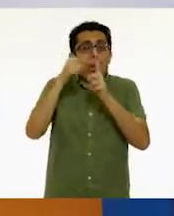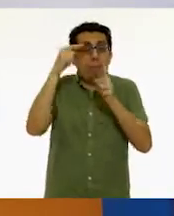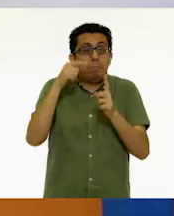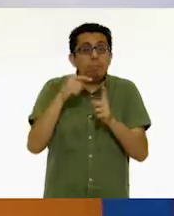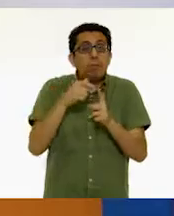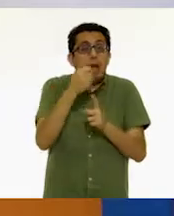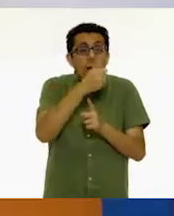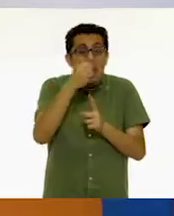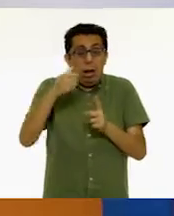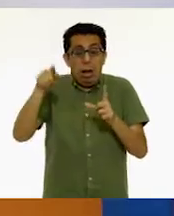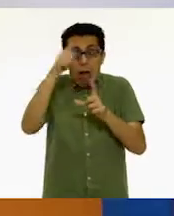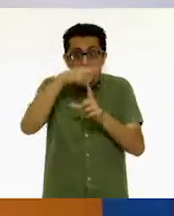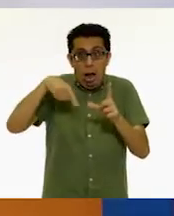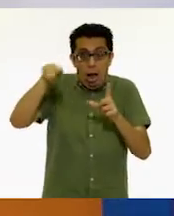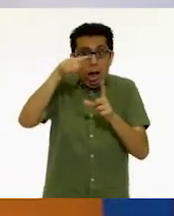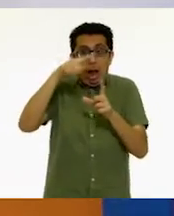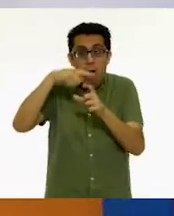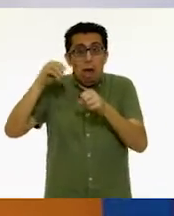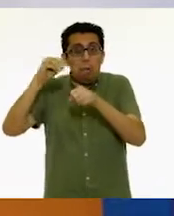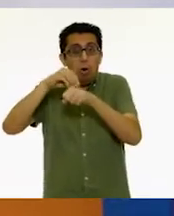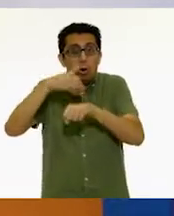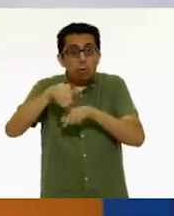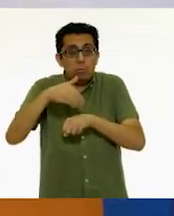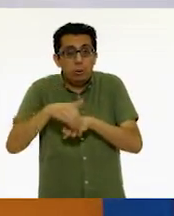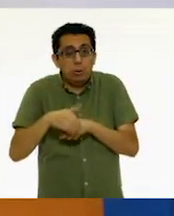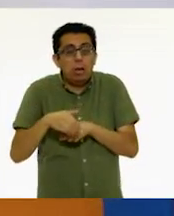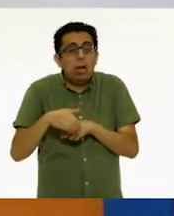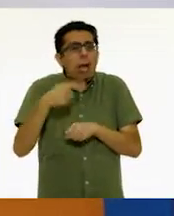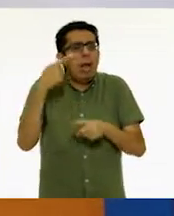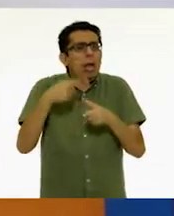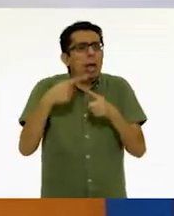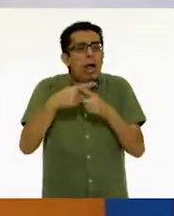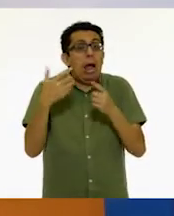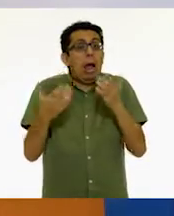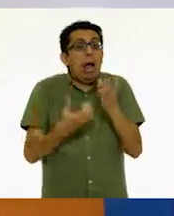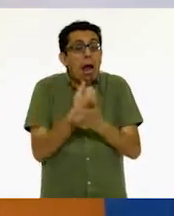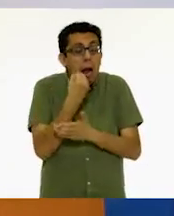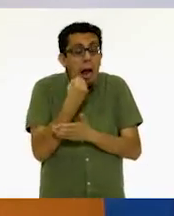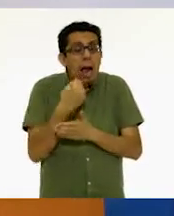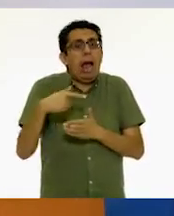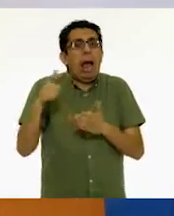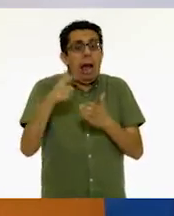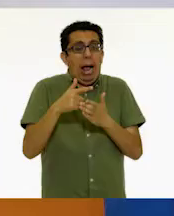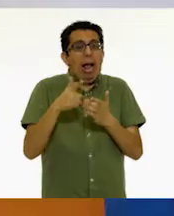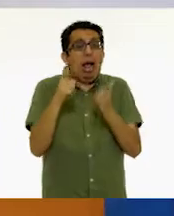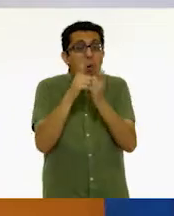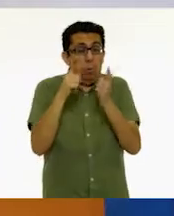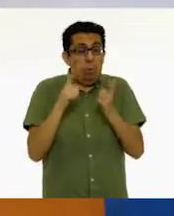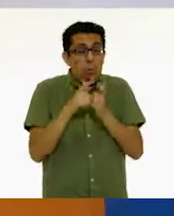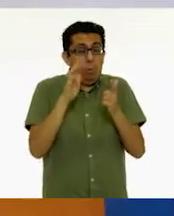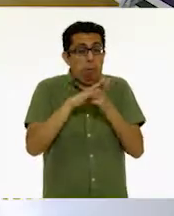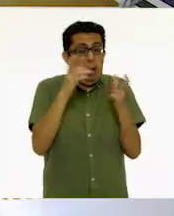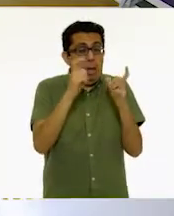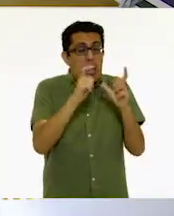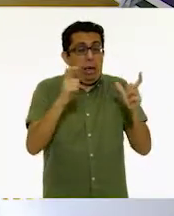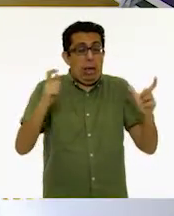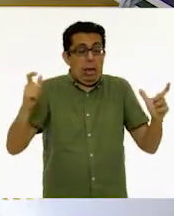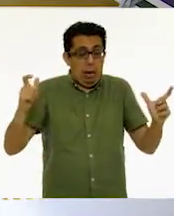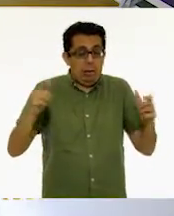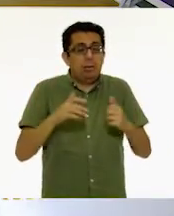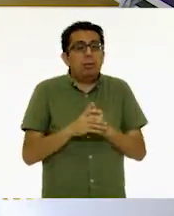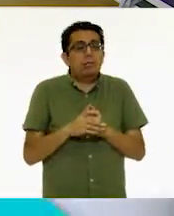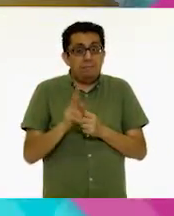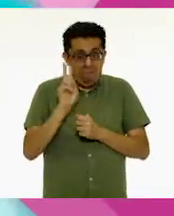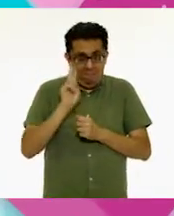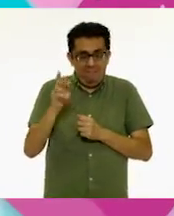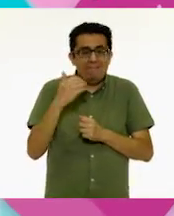tenía un número y iba a ganar el equipo que juntara la colección más grande de objetos. Oye, Eric, ¿te parece si vamos a